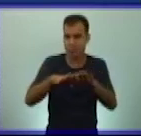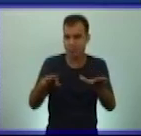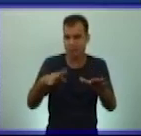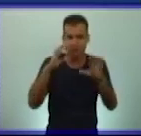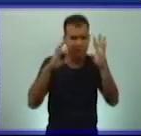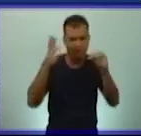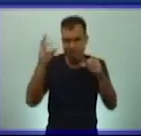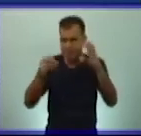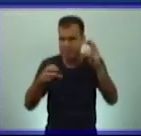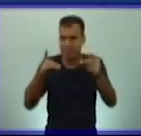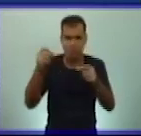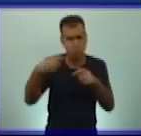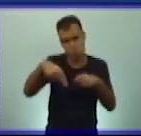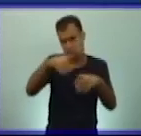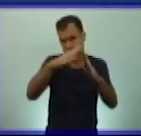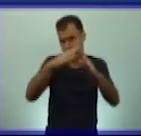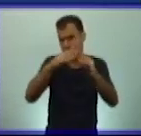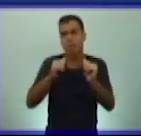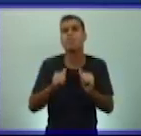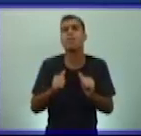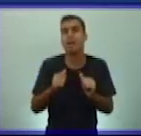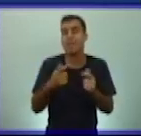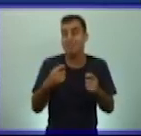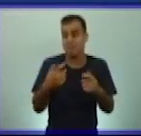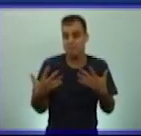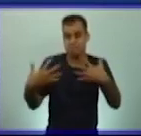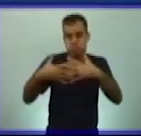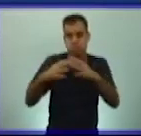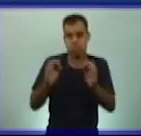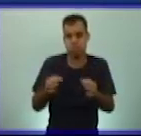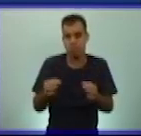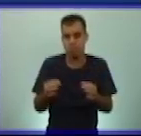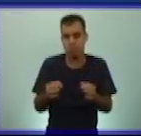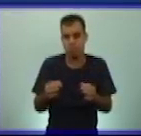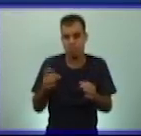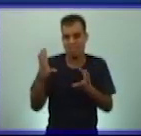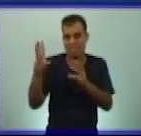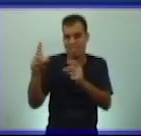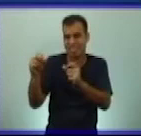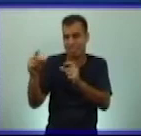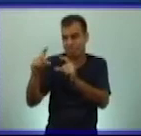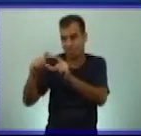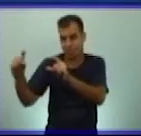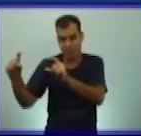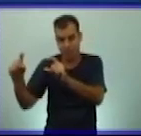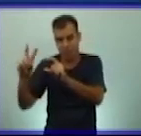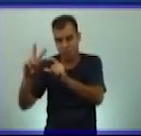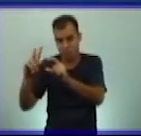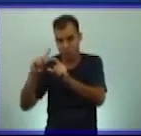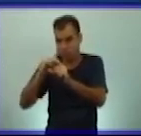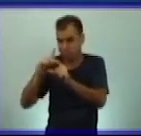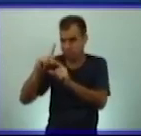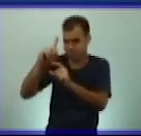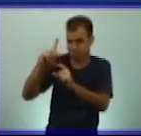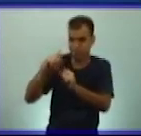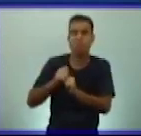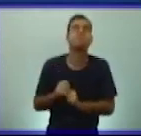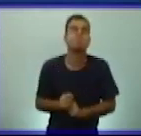forma independiente, debe corresponderse aproximadamente con este valor, según los cálculos cuando usted